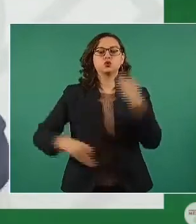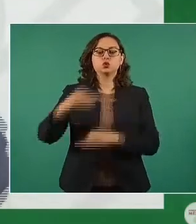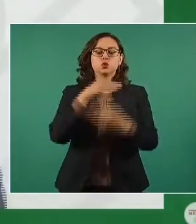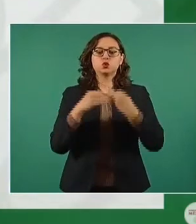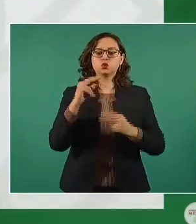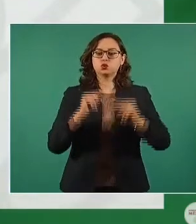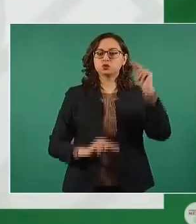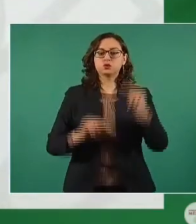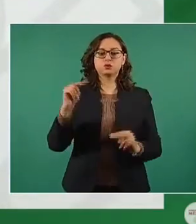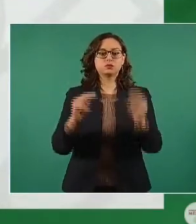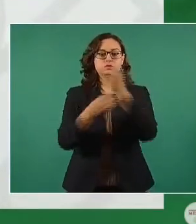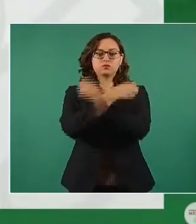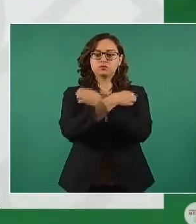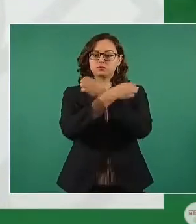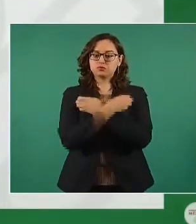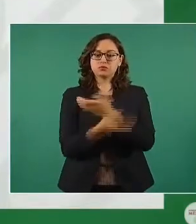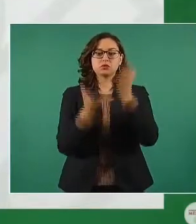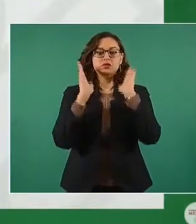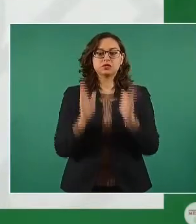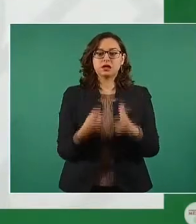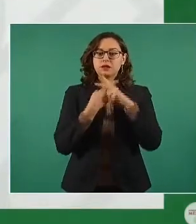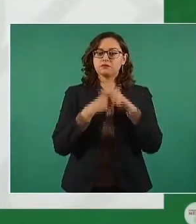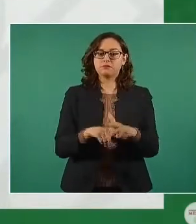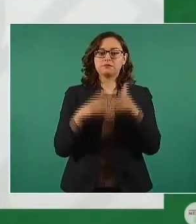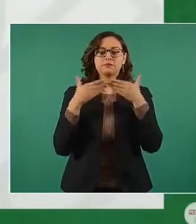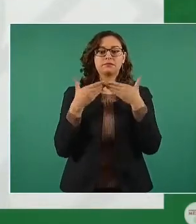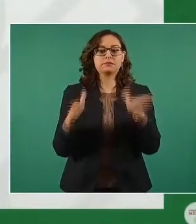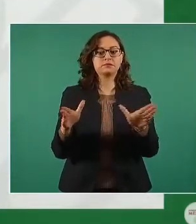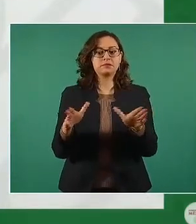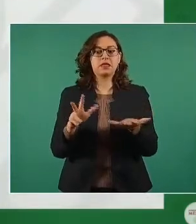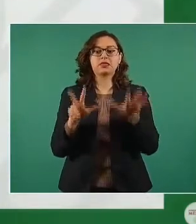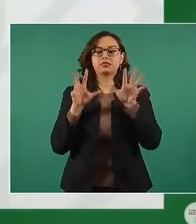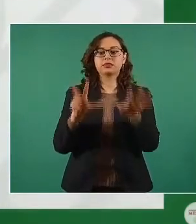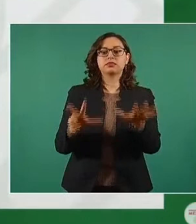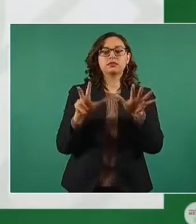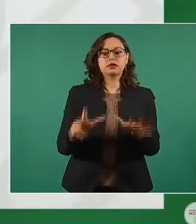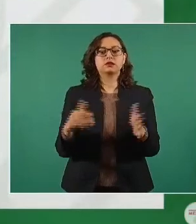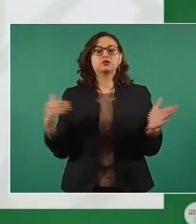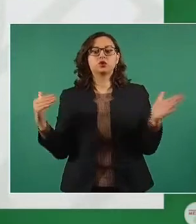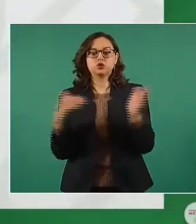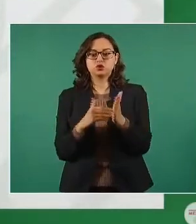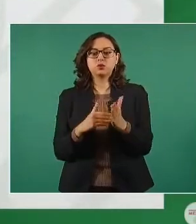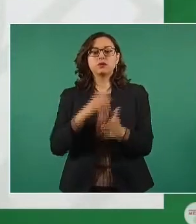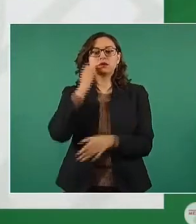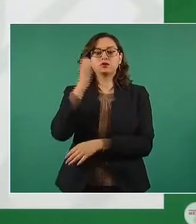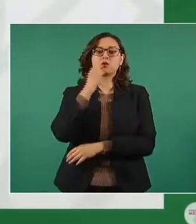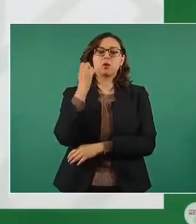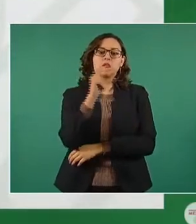todos los niveles educativos, 18,000 escuelas entre públicas y privadas,